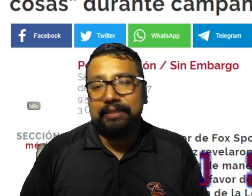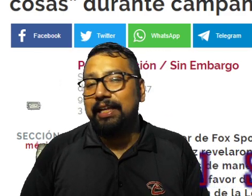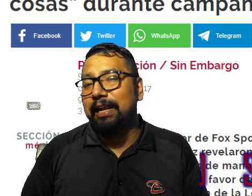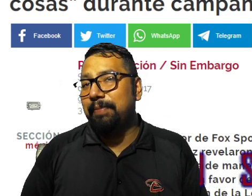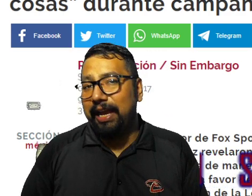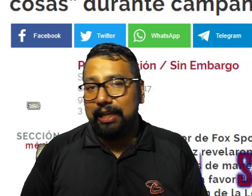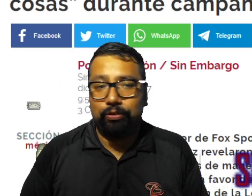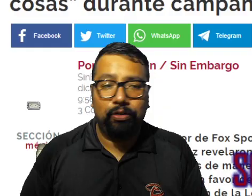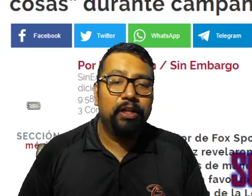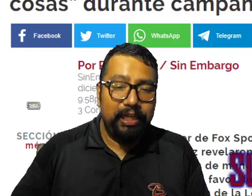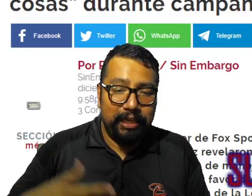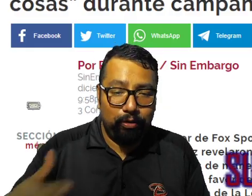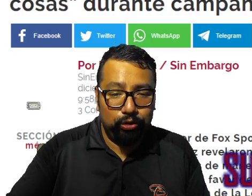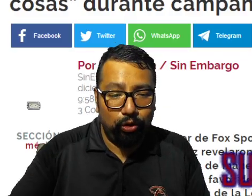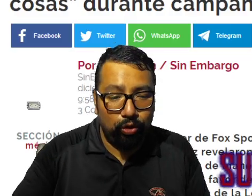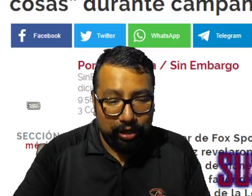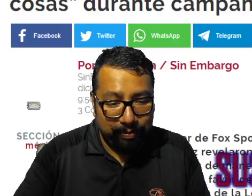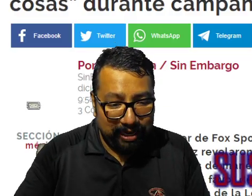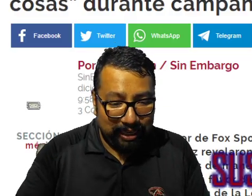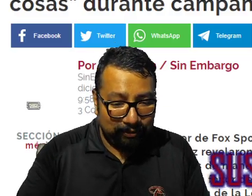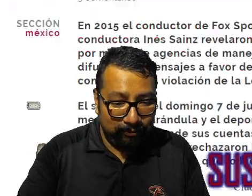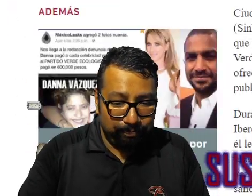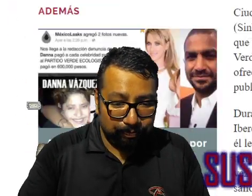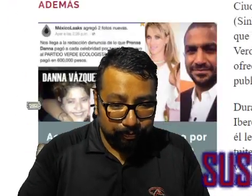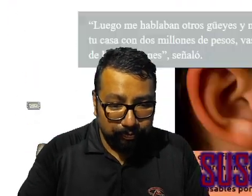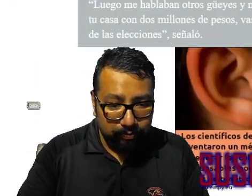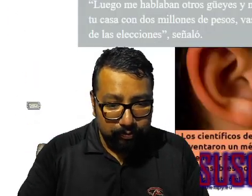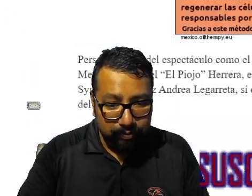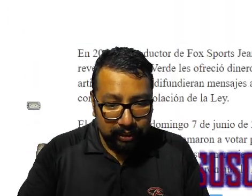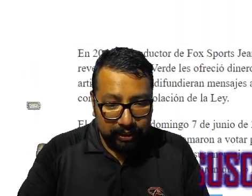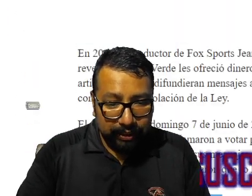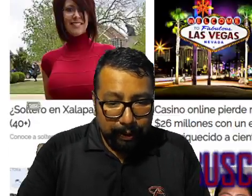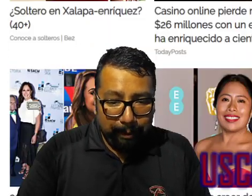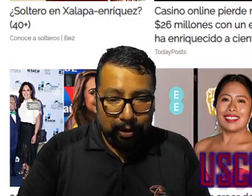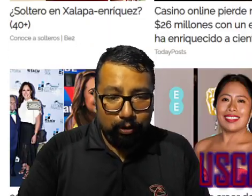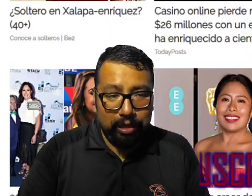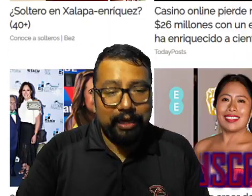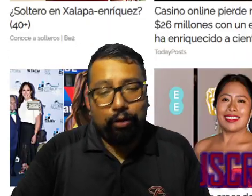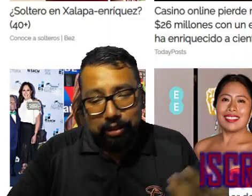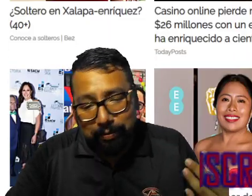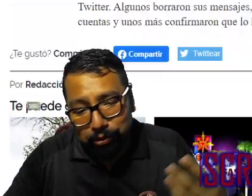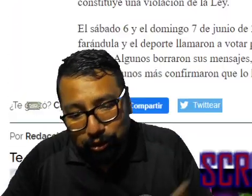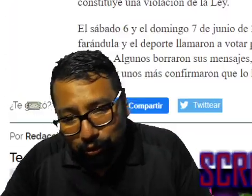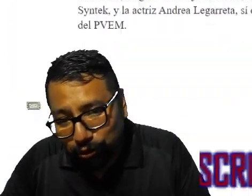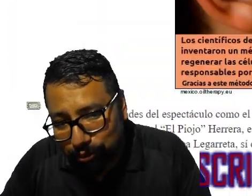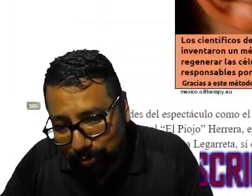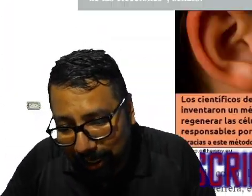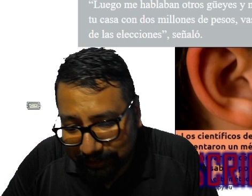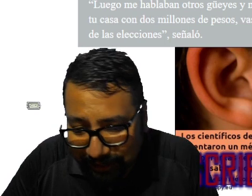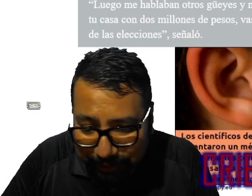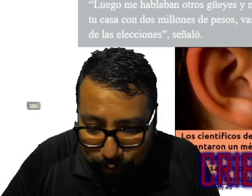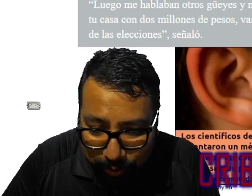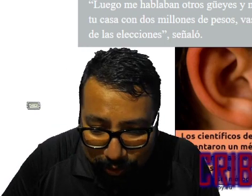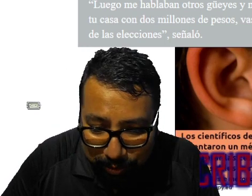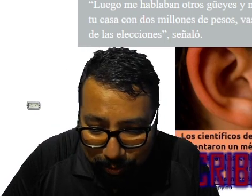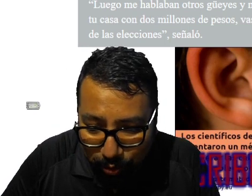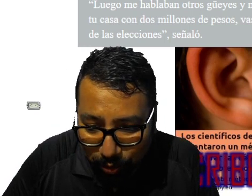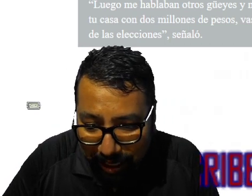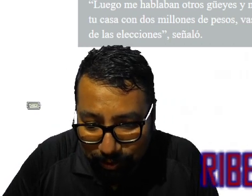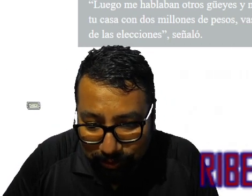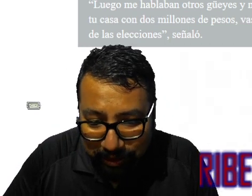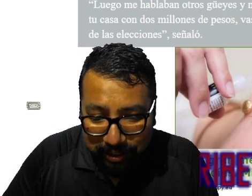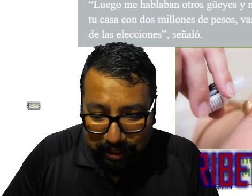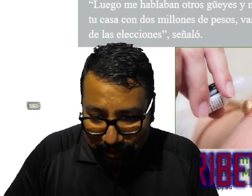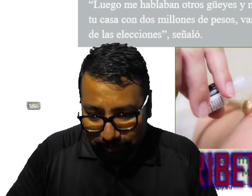prestarme a eso incluso lo revela no pero y recordemos que otros más sí estuvieron